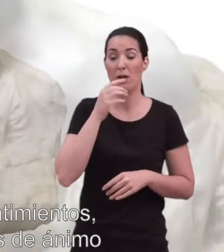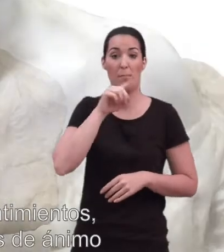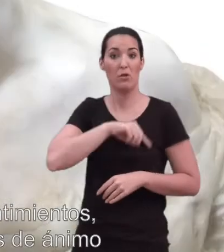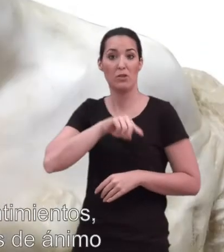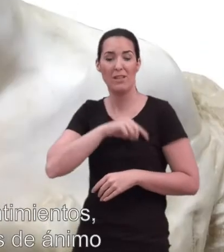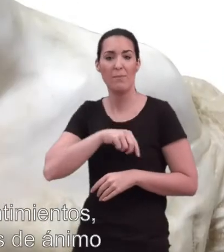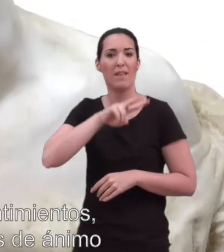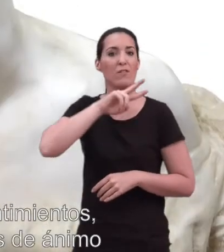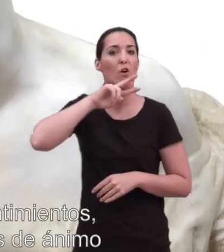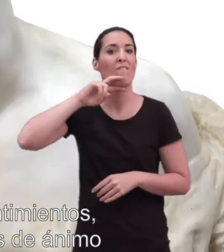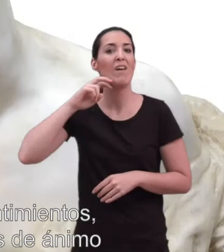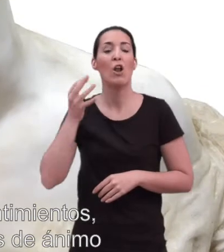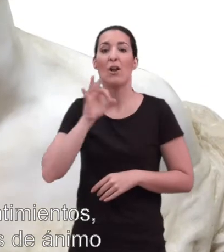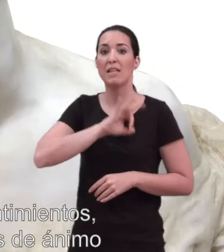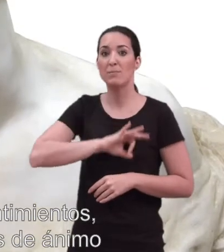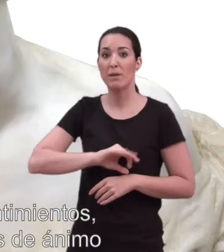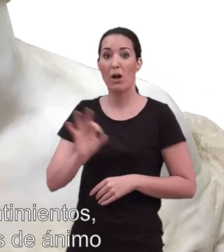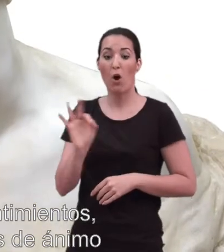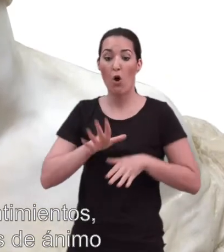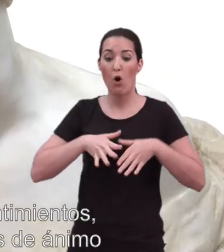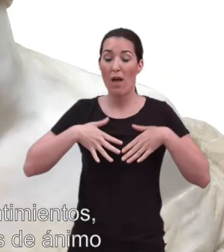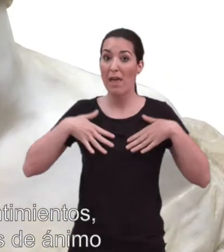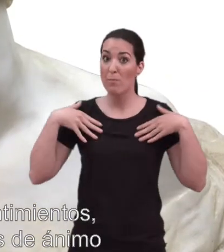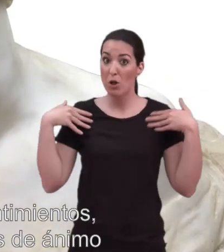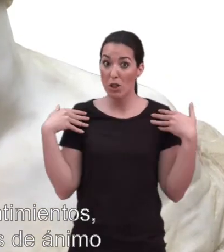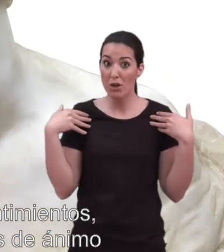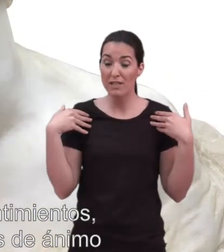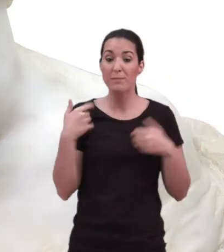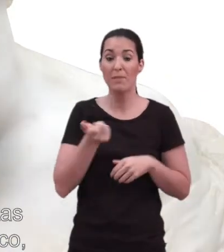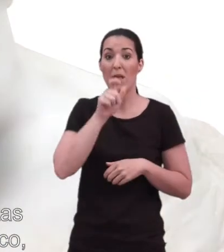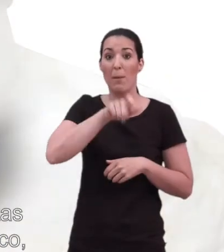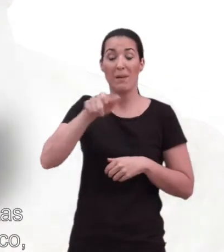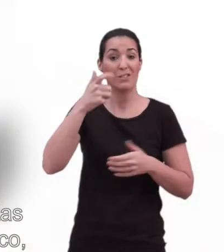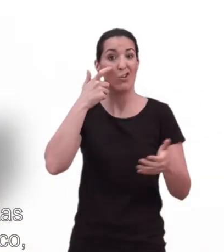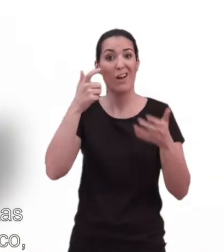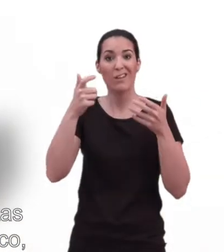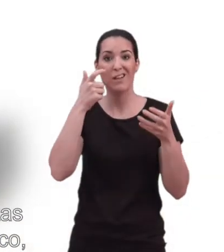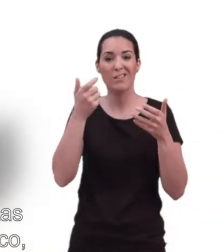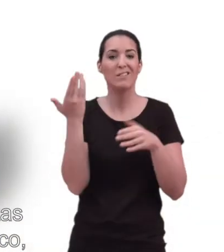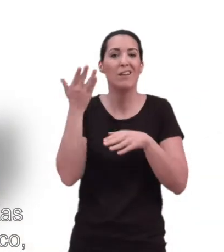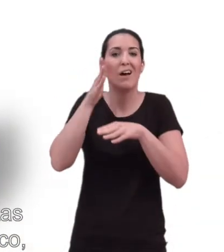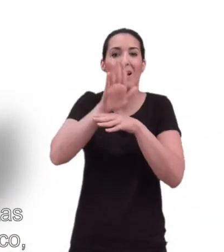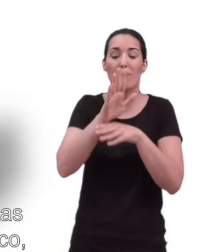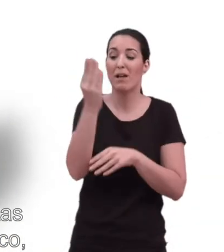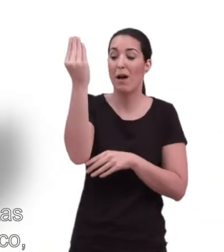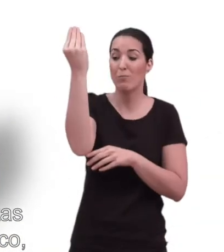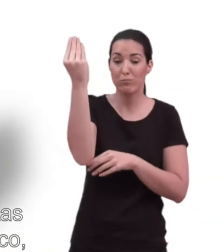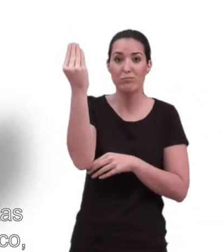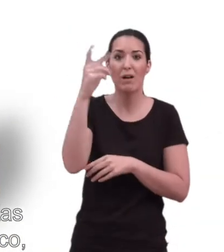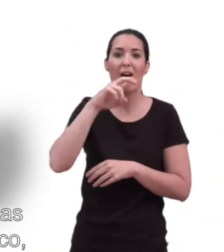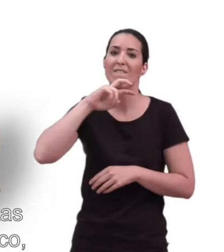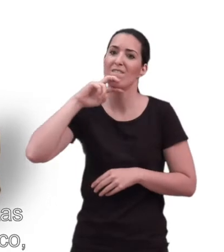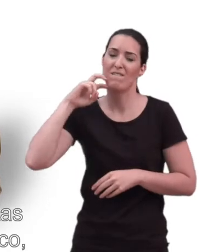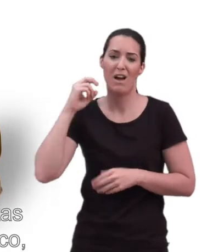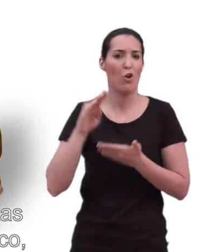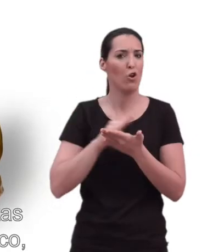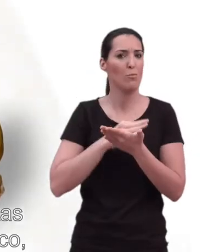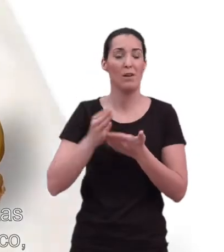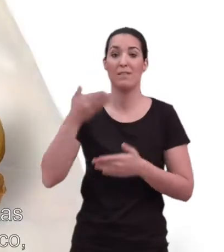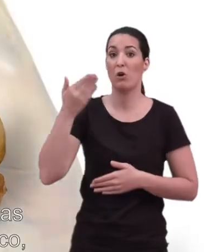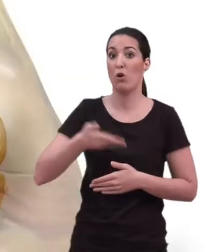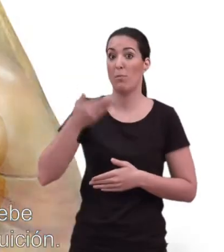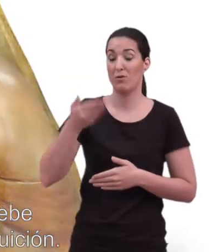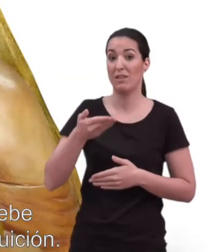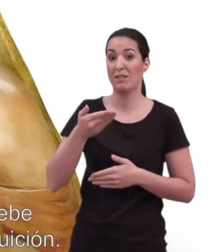sentimientos, los valores espirituales y los estados de ánimo son plasmados por los artistas en obras de gran valor